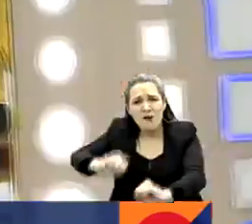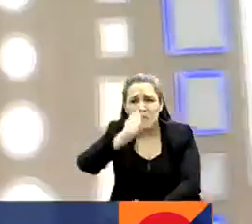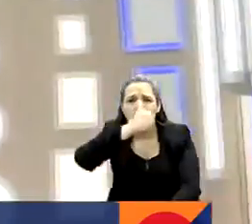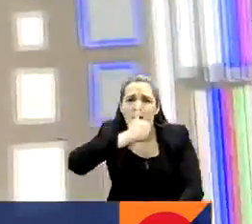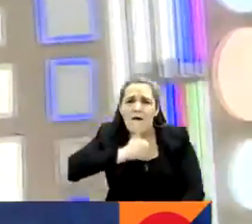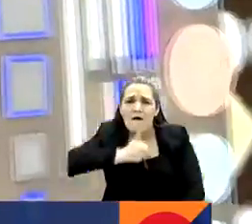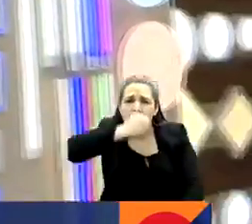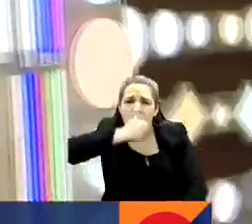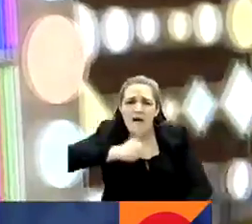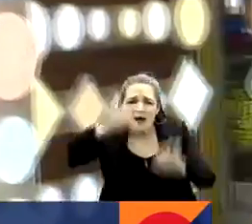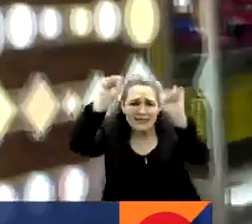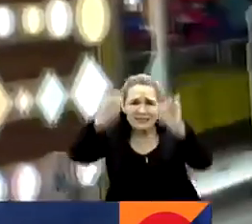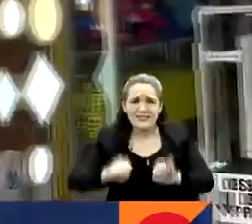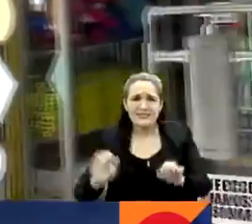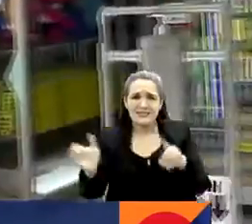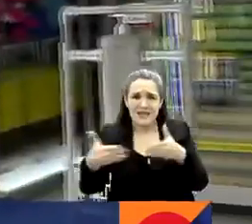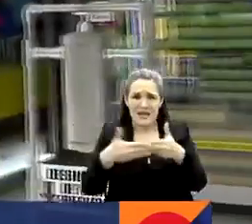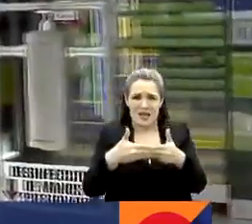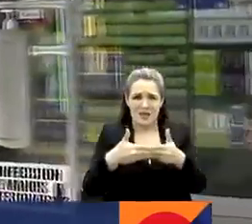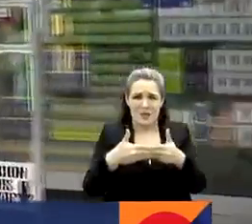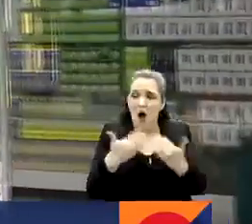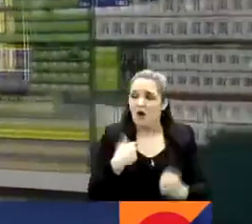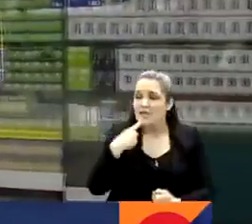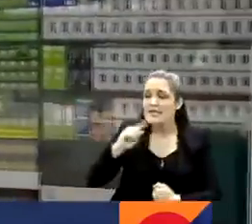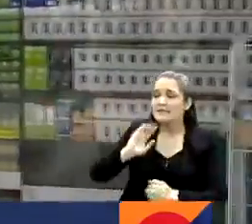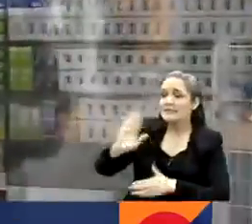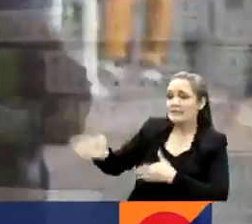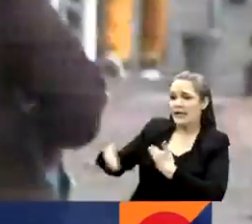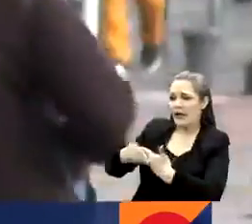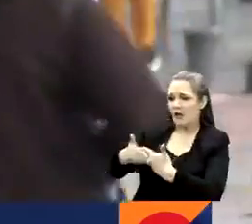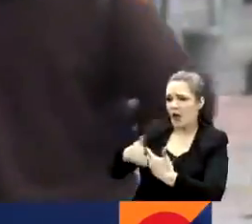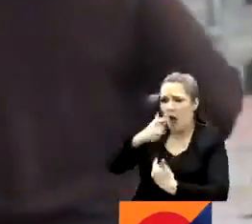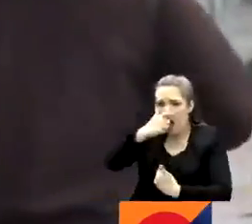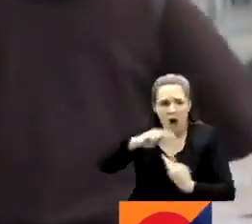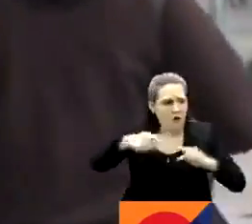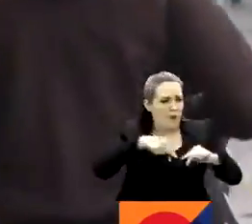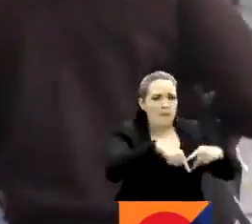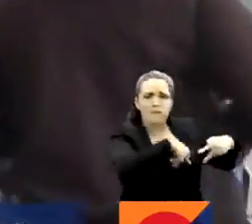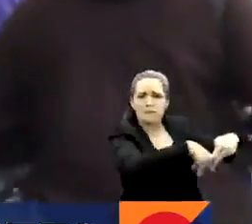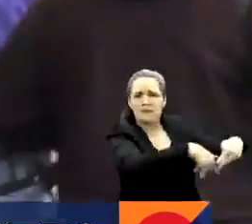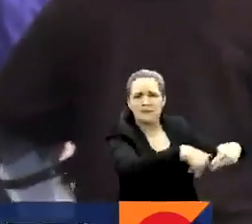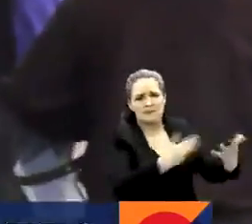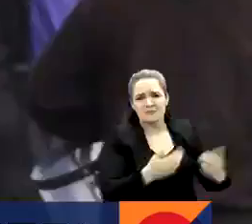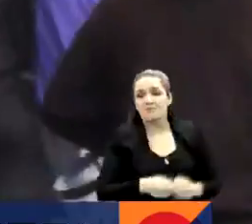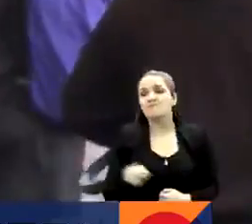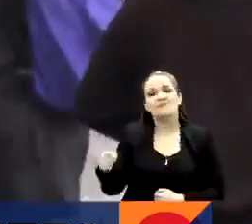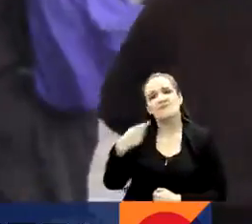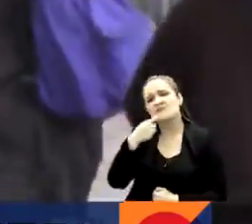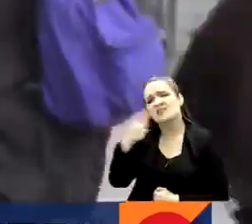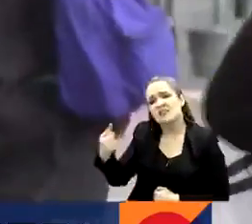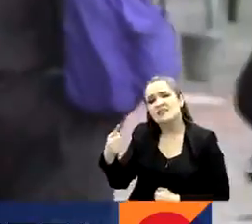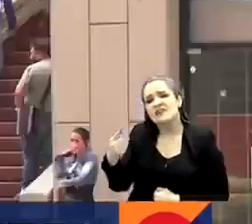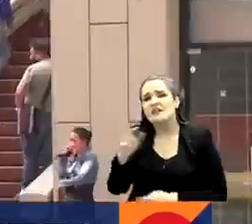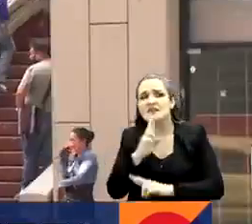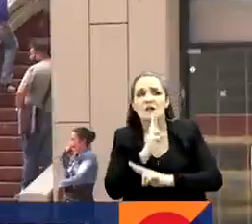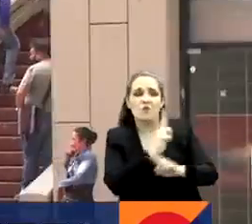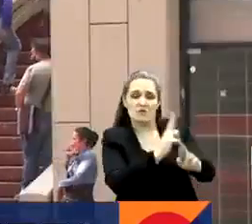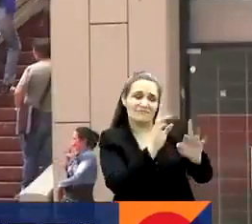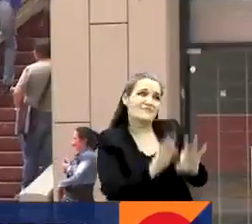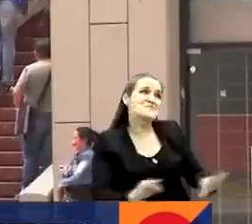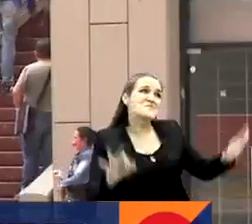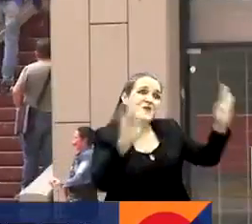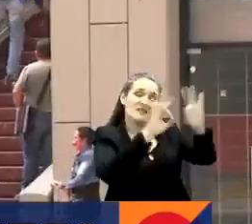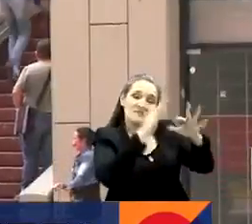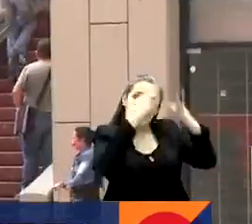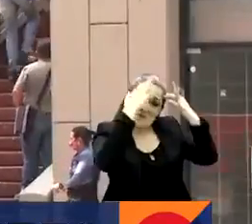semejante sacrificio que siga sacrificando su actividad de trabajo. Este sector no demoró en reaccionar ante esta noticia, argumentando la importancia